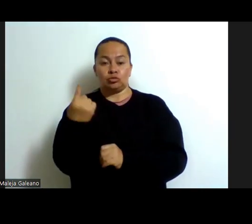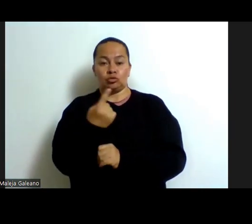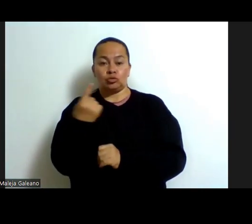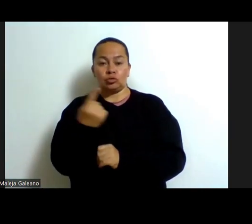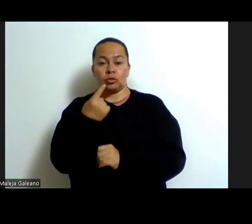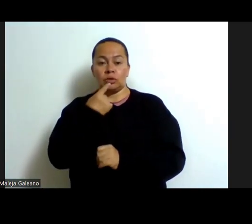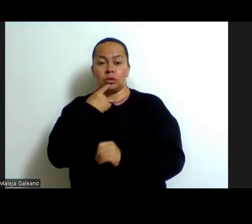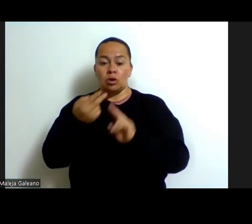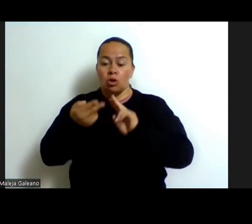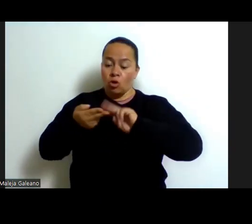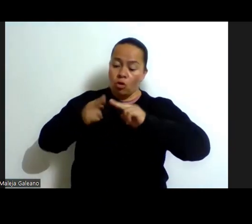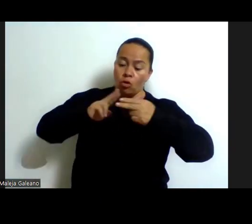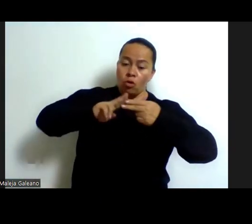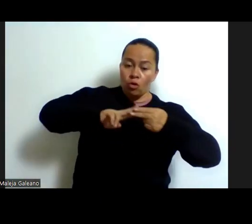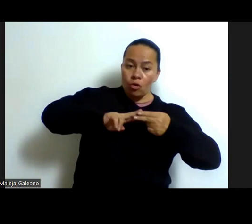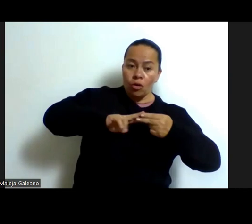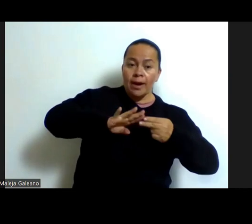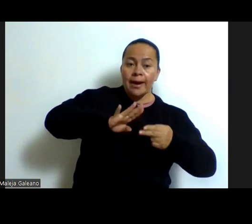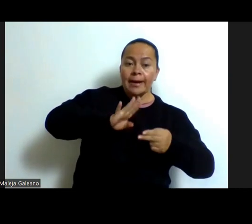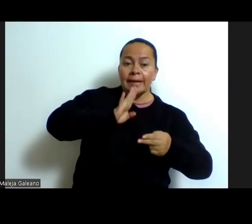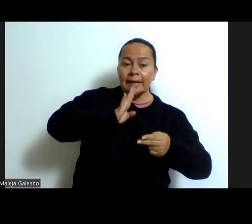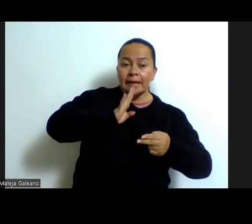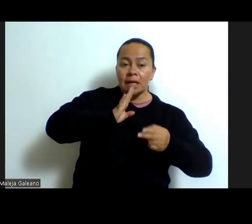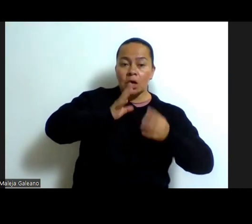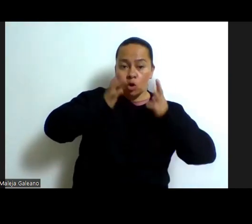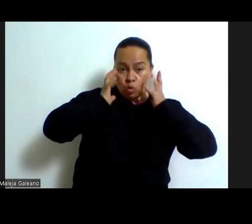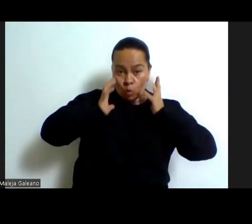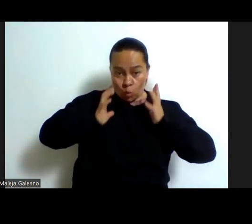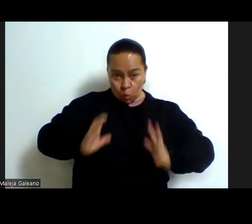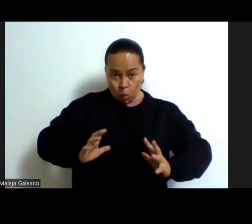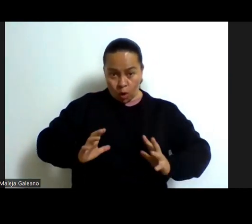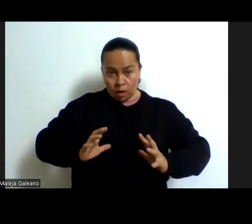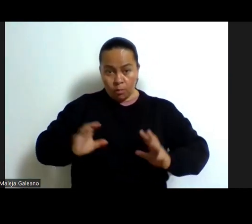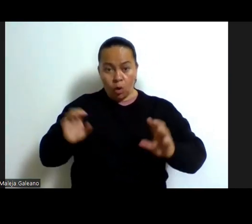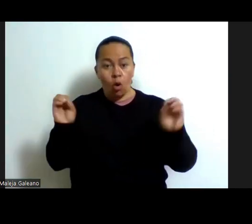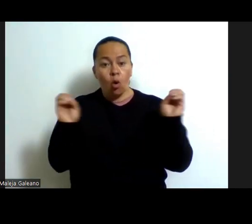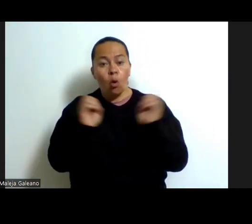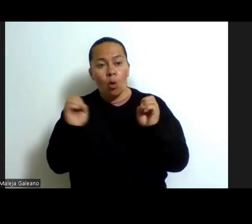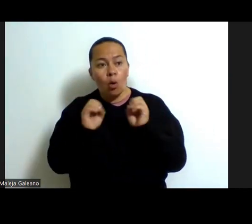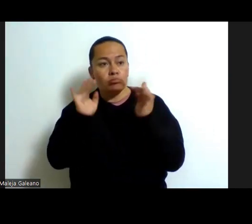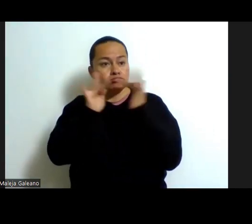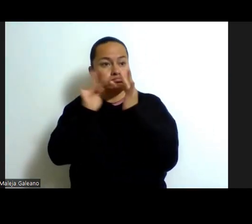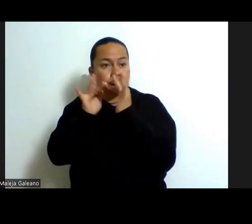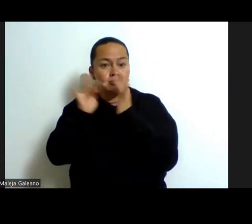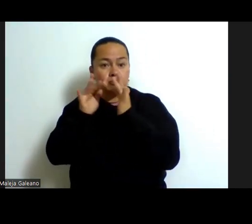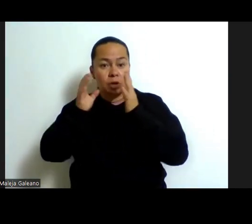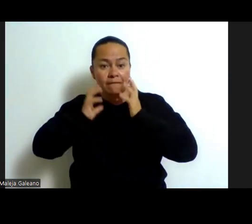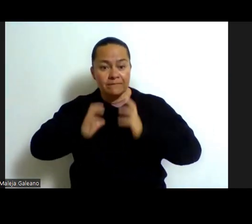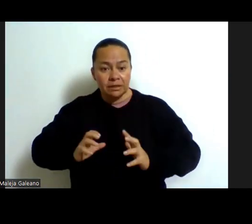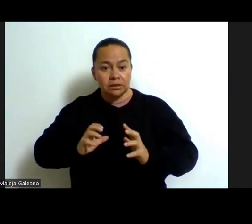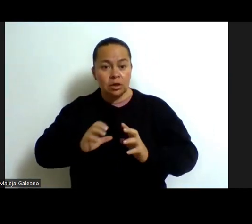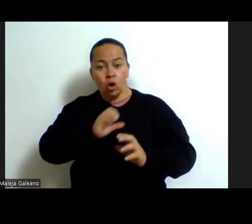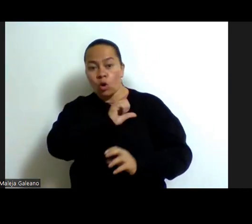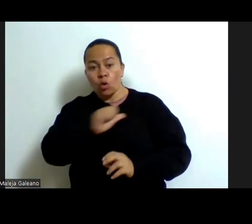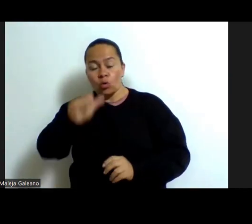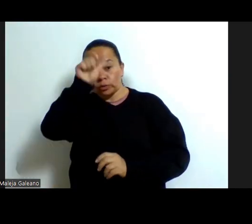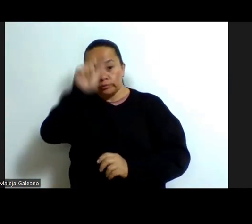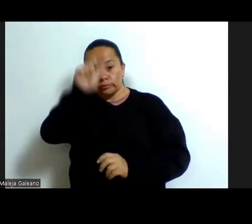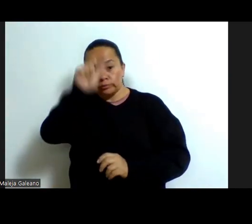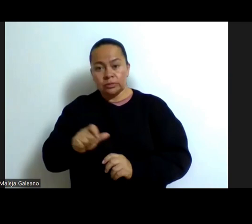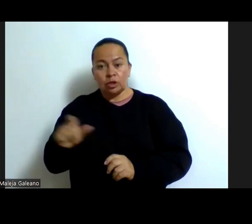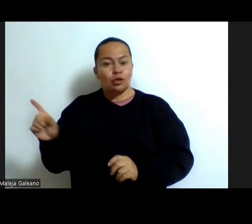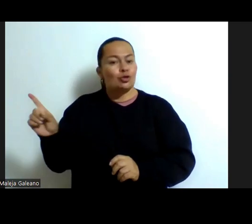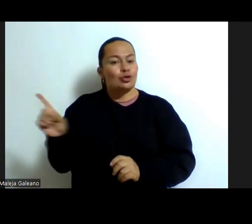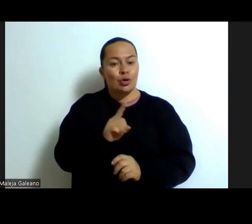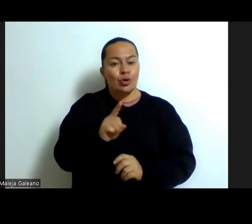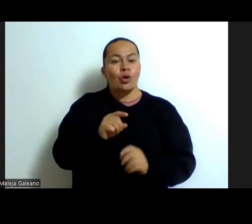relaciona con la corporeidad o el contacto físico a la otra persona Sí el cuidado es